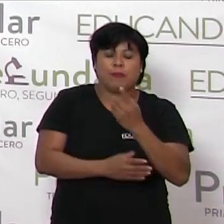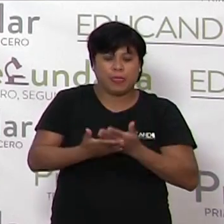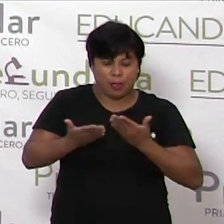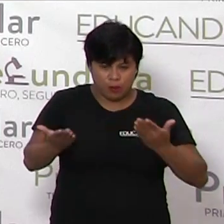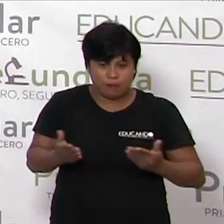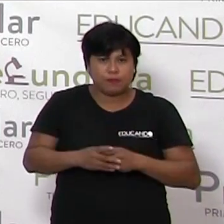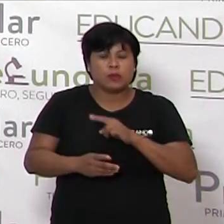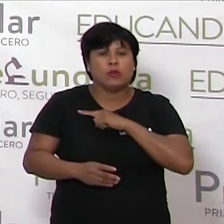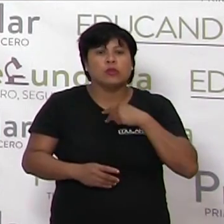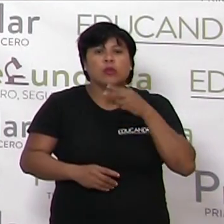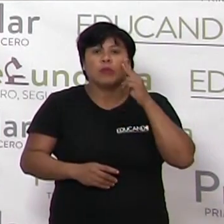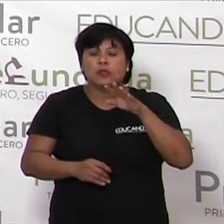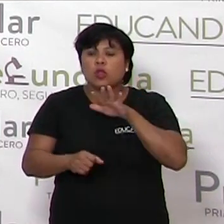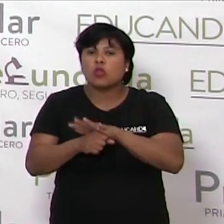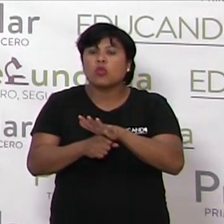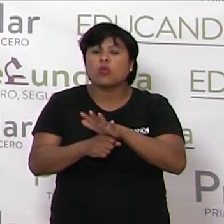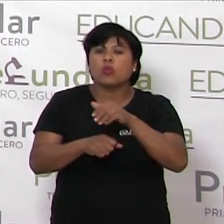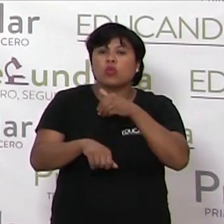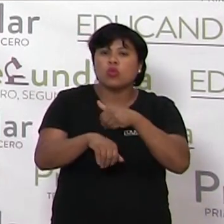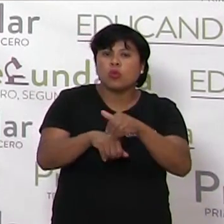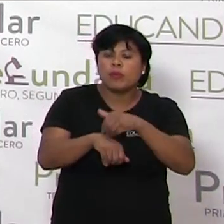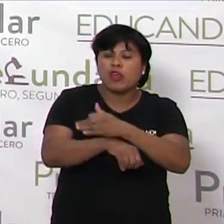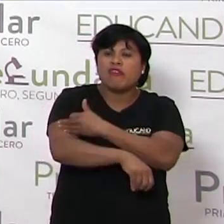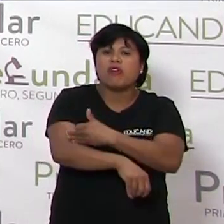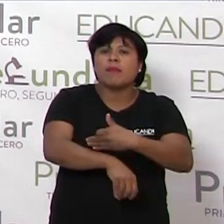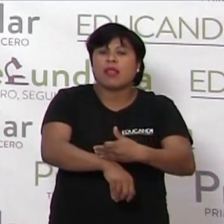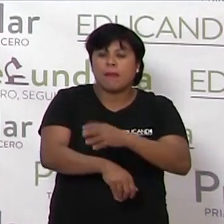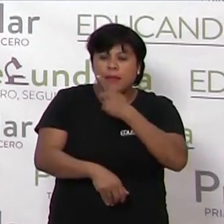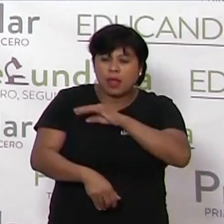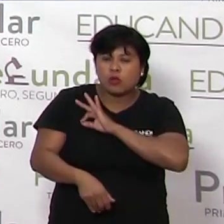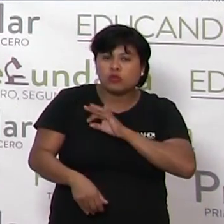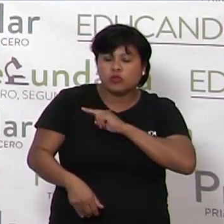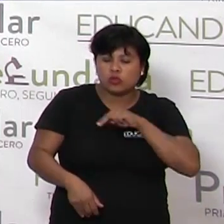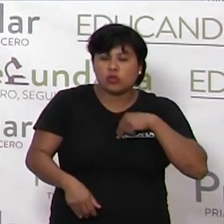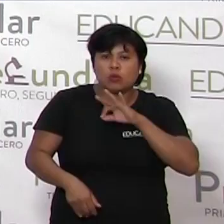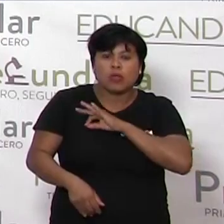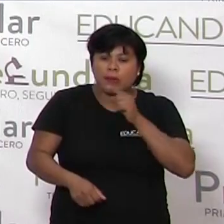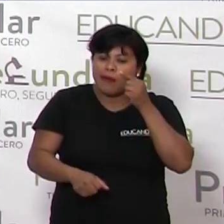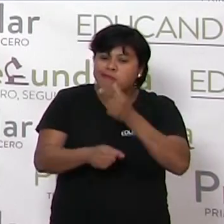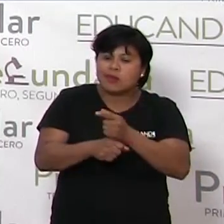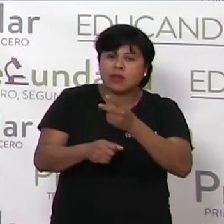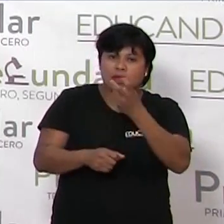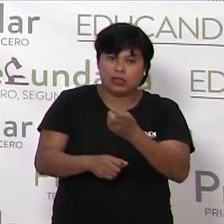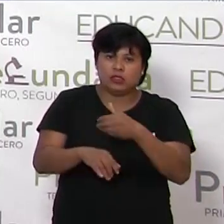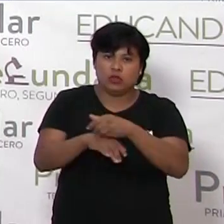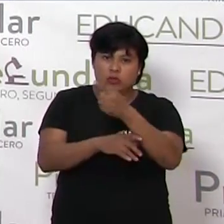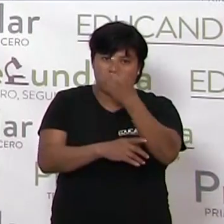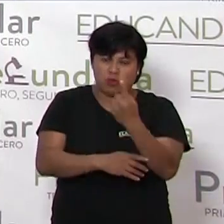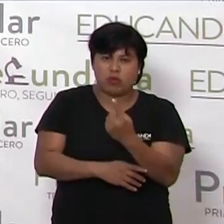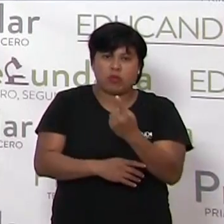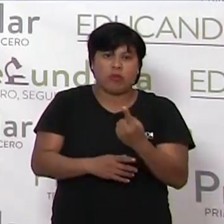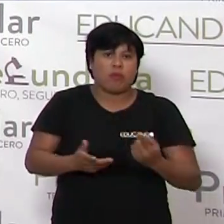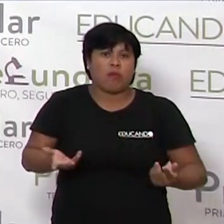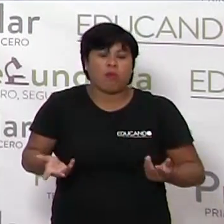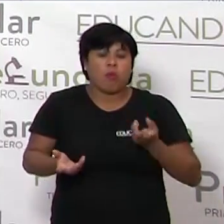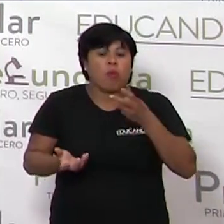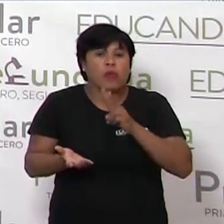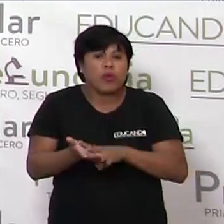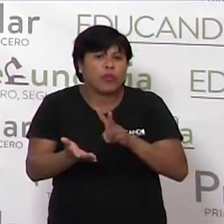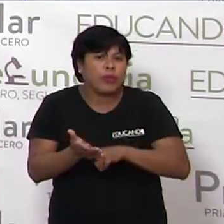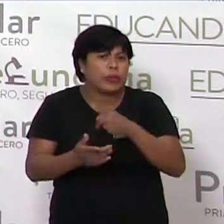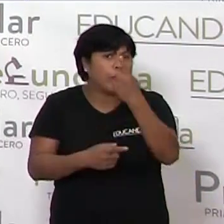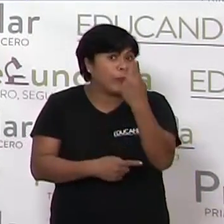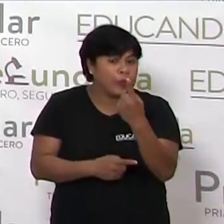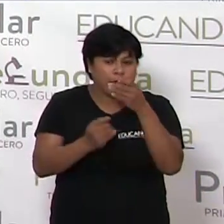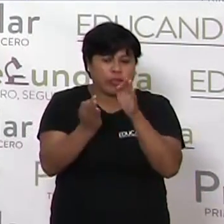proporcionalidad. Ahora, vamos a reconocer un número familiar para que podamos reconocer esa unidad. ¿Cuánto cuesta